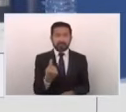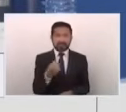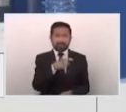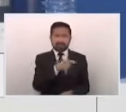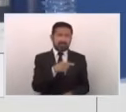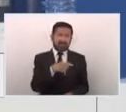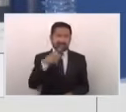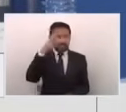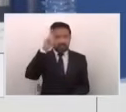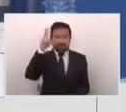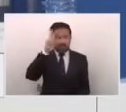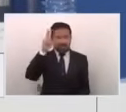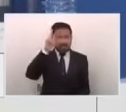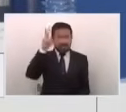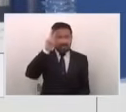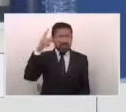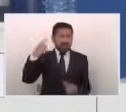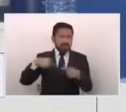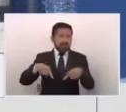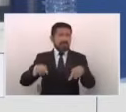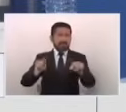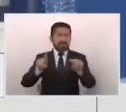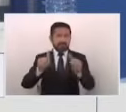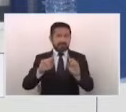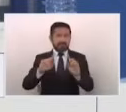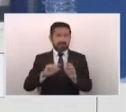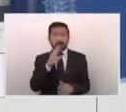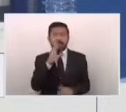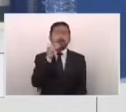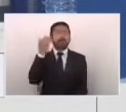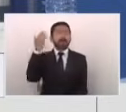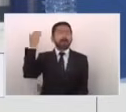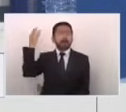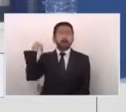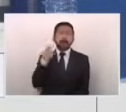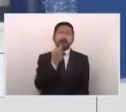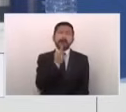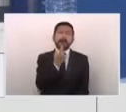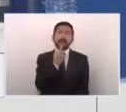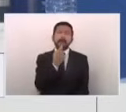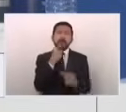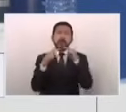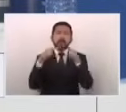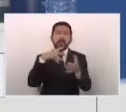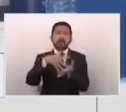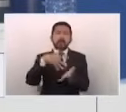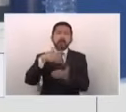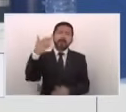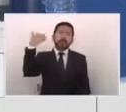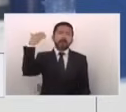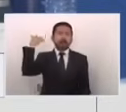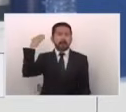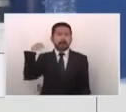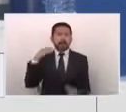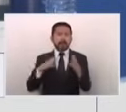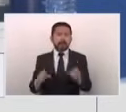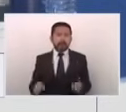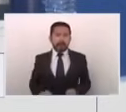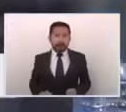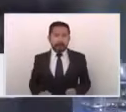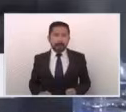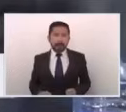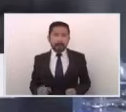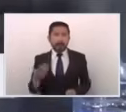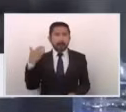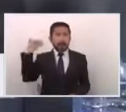todavía siguen mencionando, añorando aquella democracia y aquella gobernabilidad de